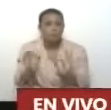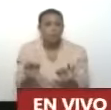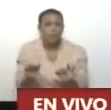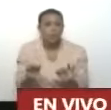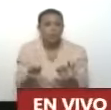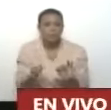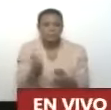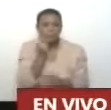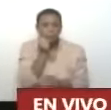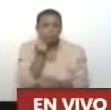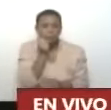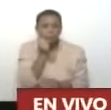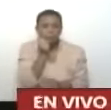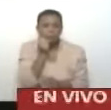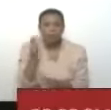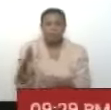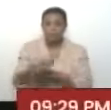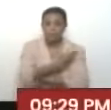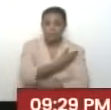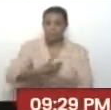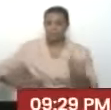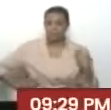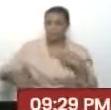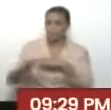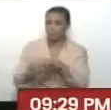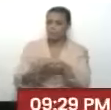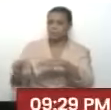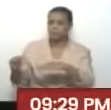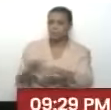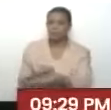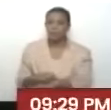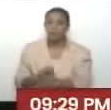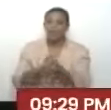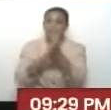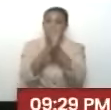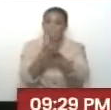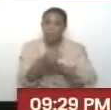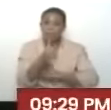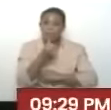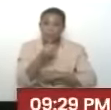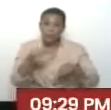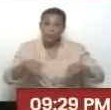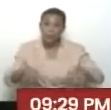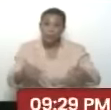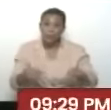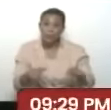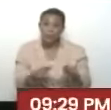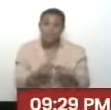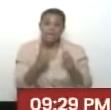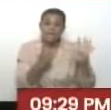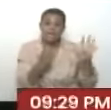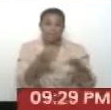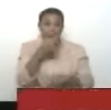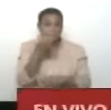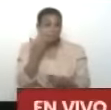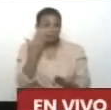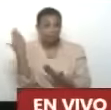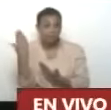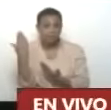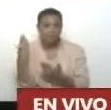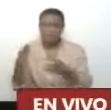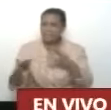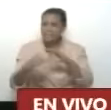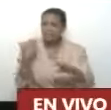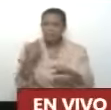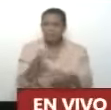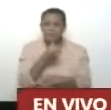acto indigno del presidente de Guyana. Y ayer terminamos la jornada, 6 de la tarde, y nos llegó este video